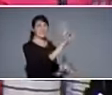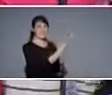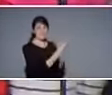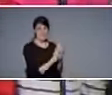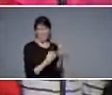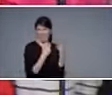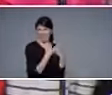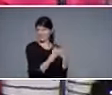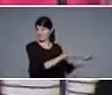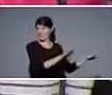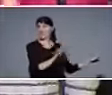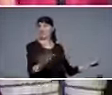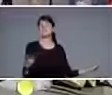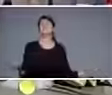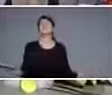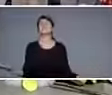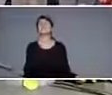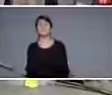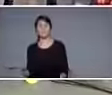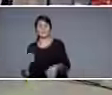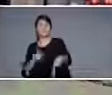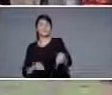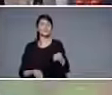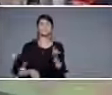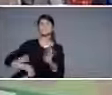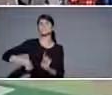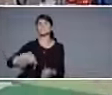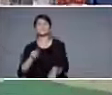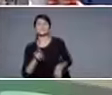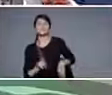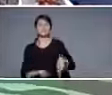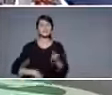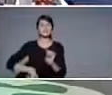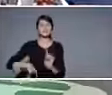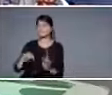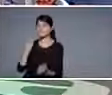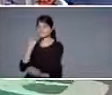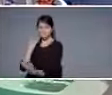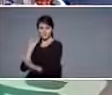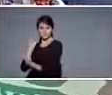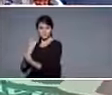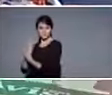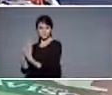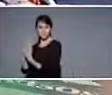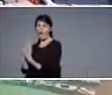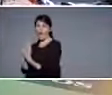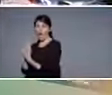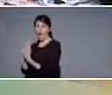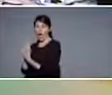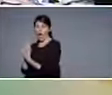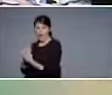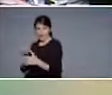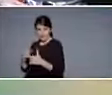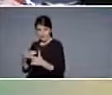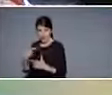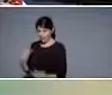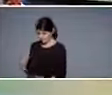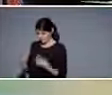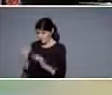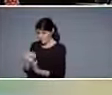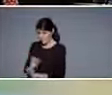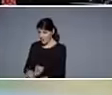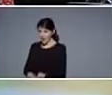fuerte mierda, qué bastada. Caminando en la avenida, prima. ¿Tú